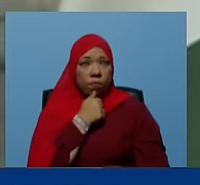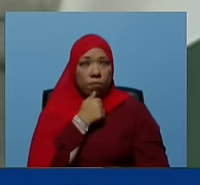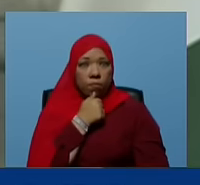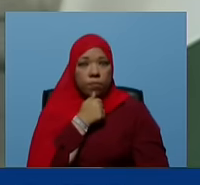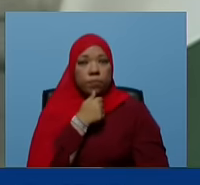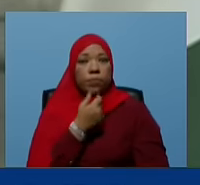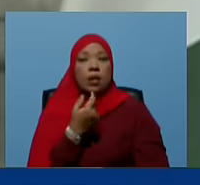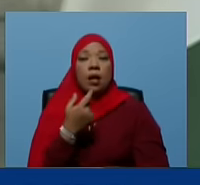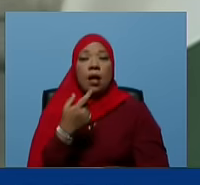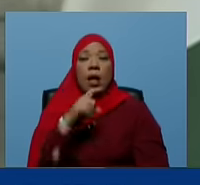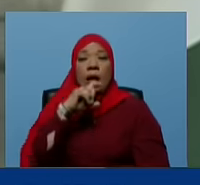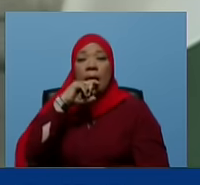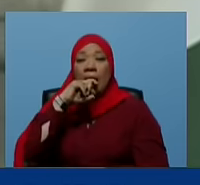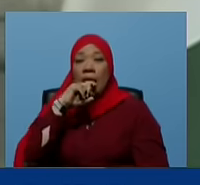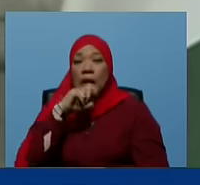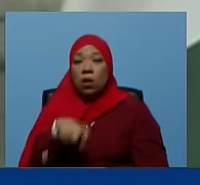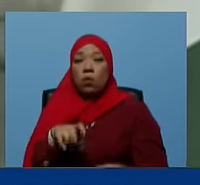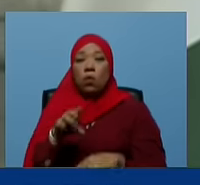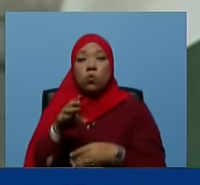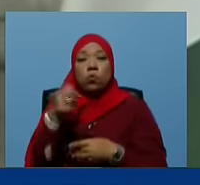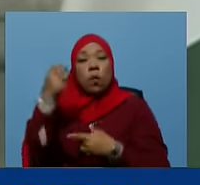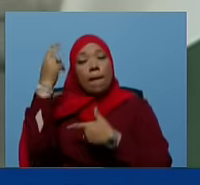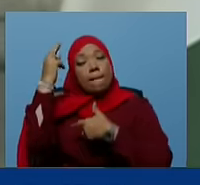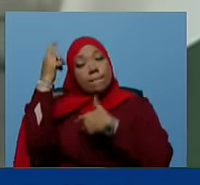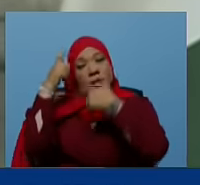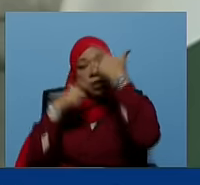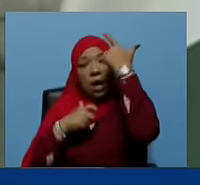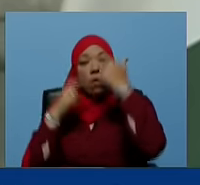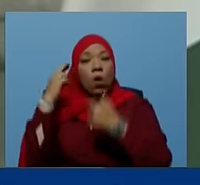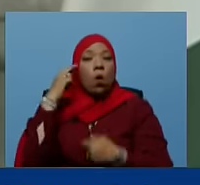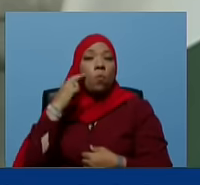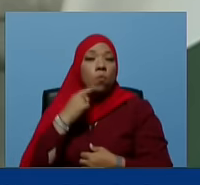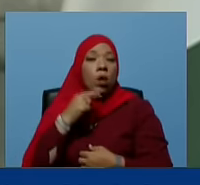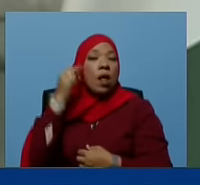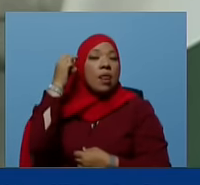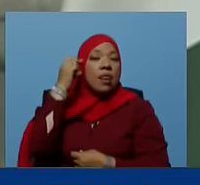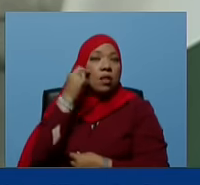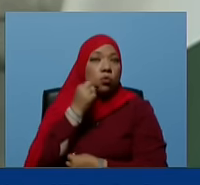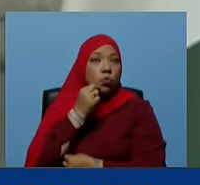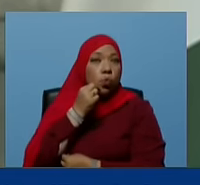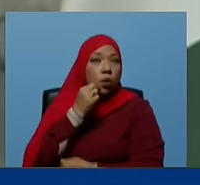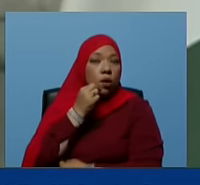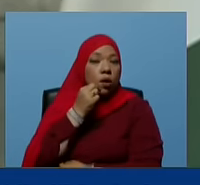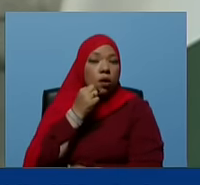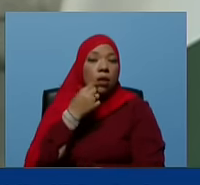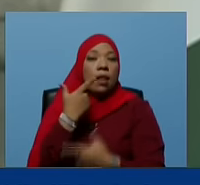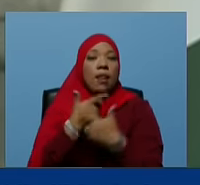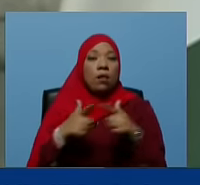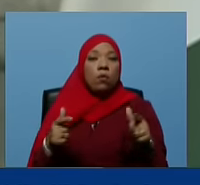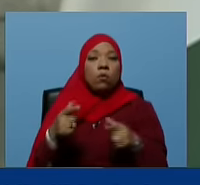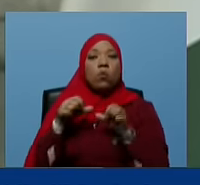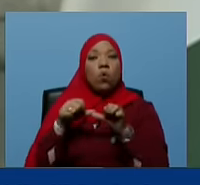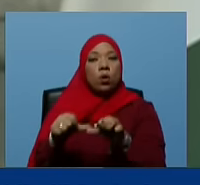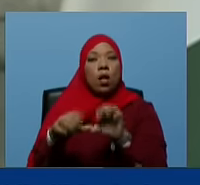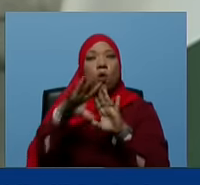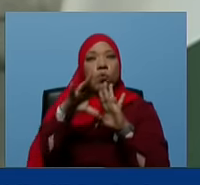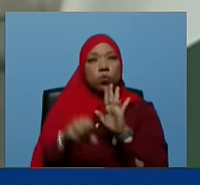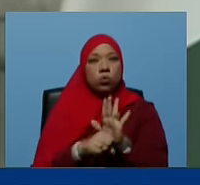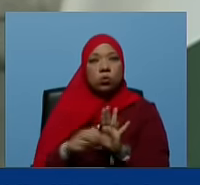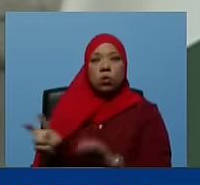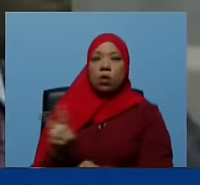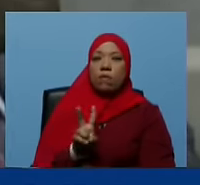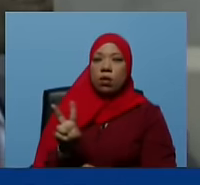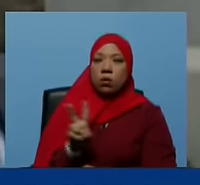Somos celosos guardianes del legado de Bolívar, de Sucre, de Chávez, de la soberanía y la constitucionalidad de